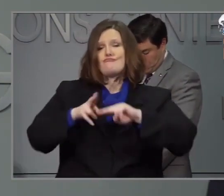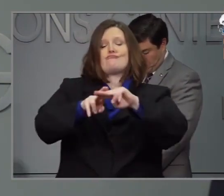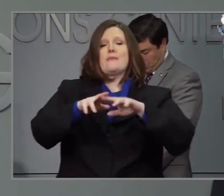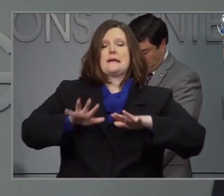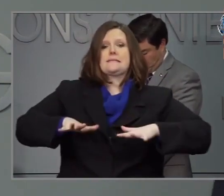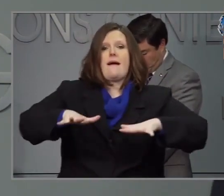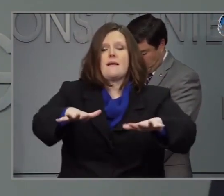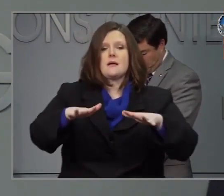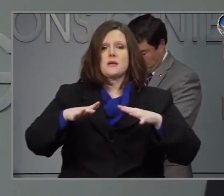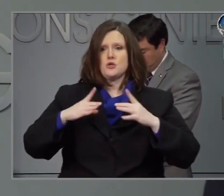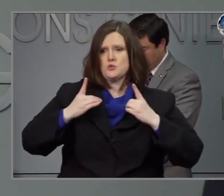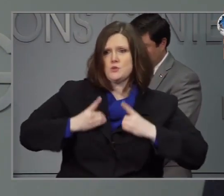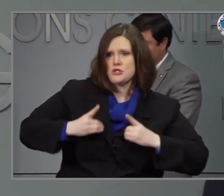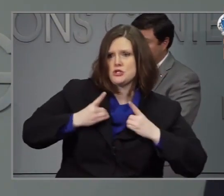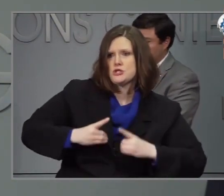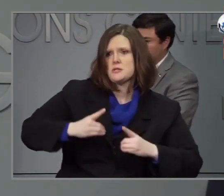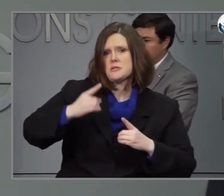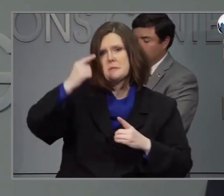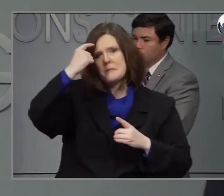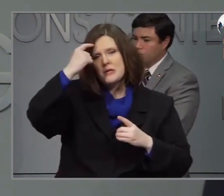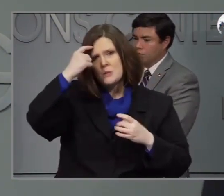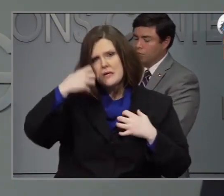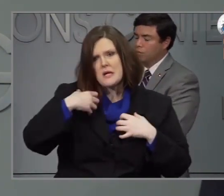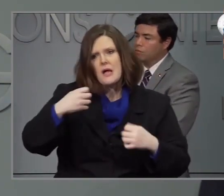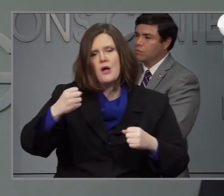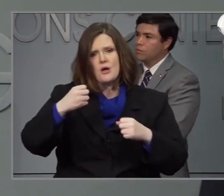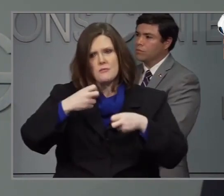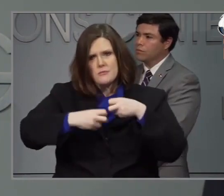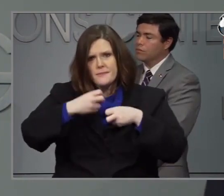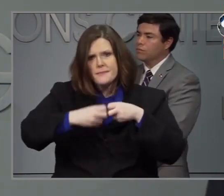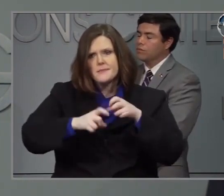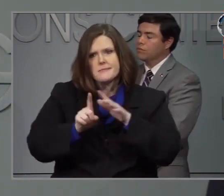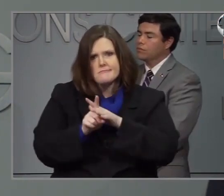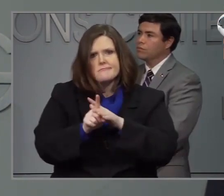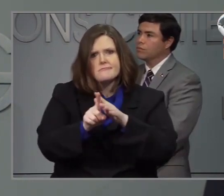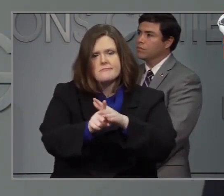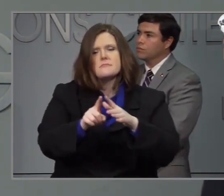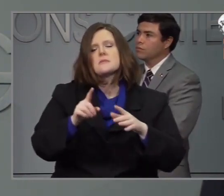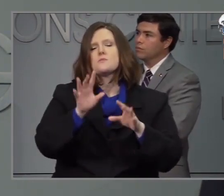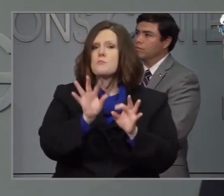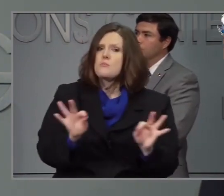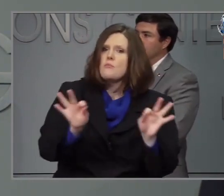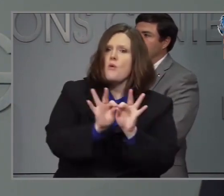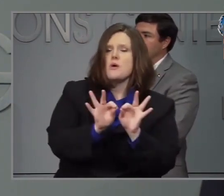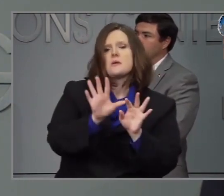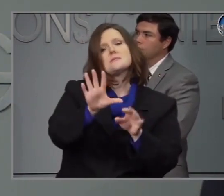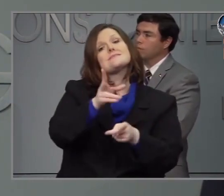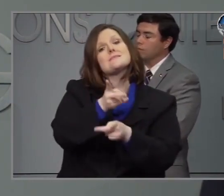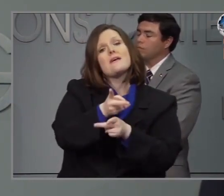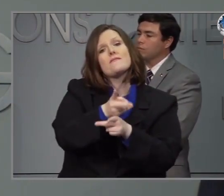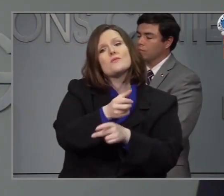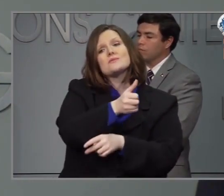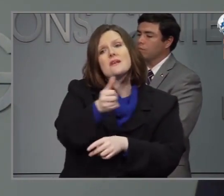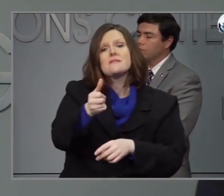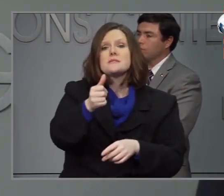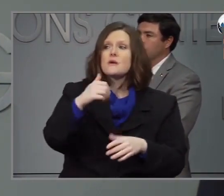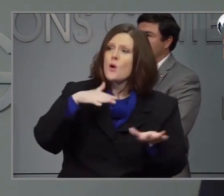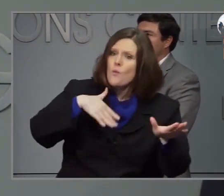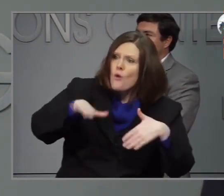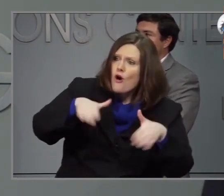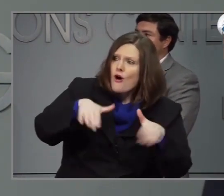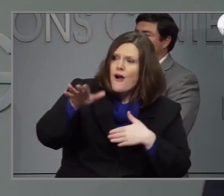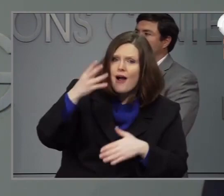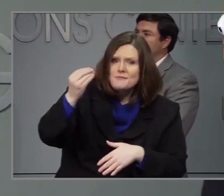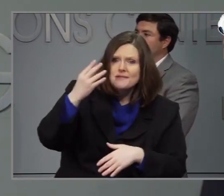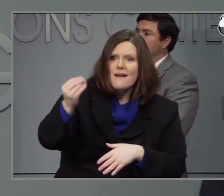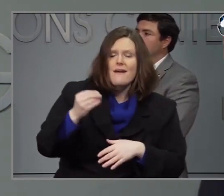surgir y si él ansiedad problemas mentales tenemos que aprender a cuidarnos